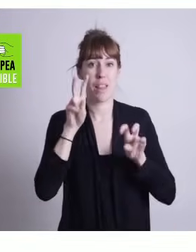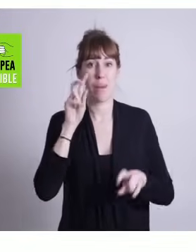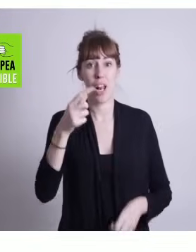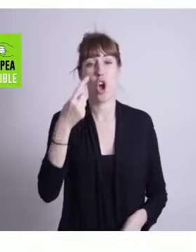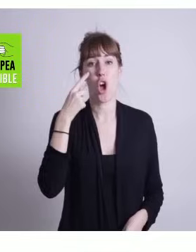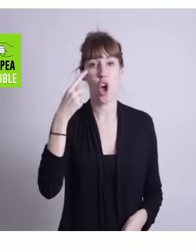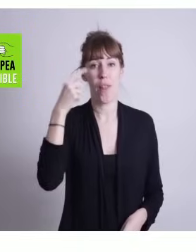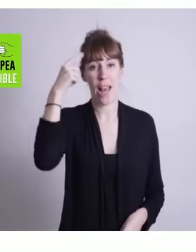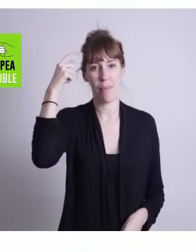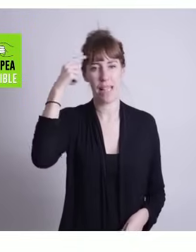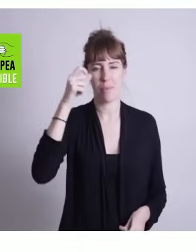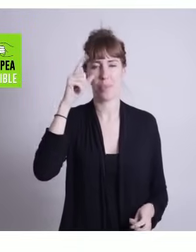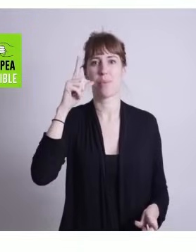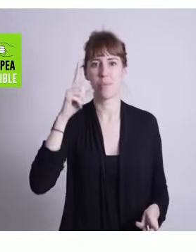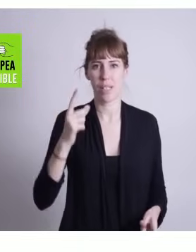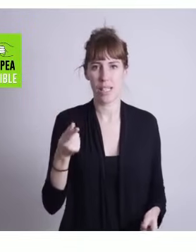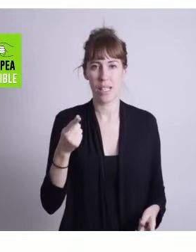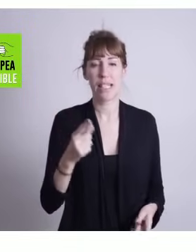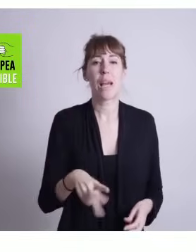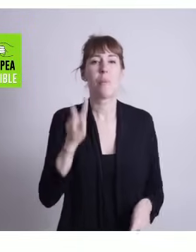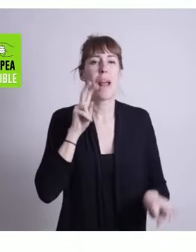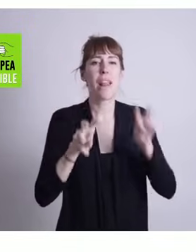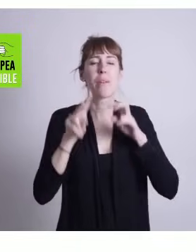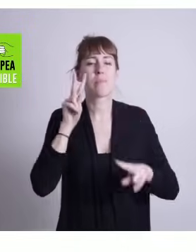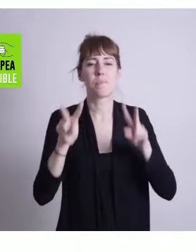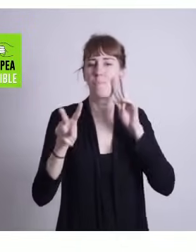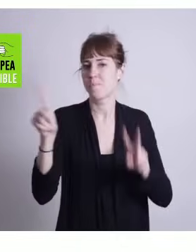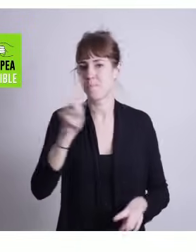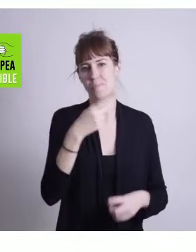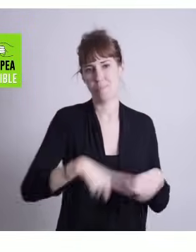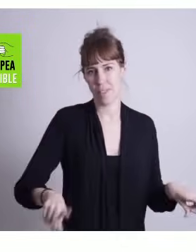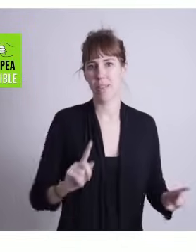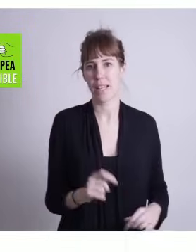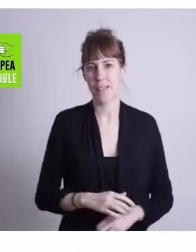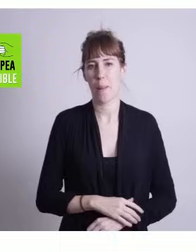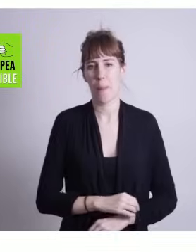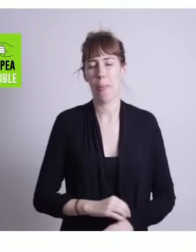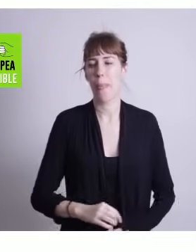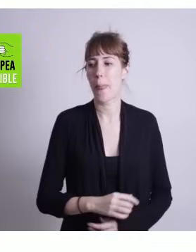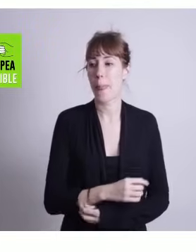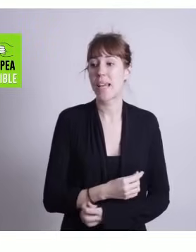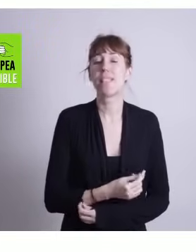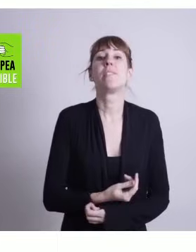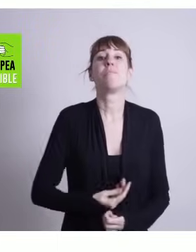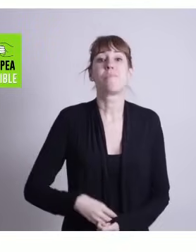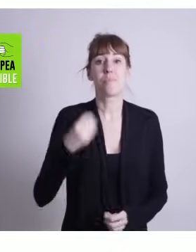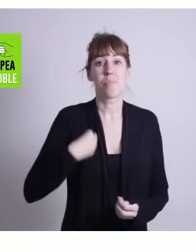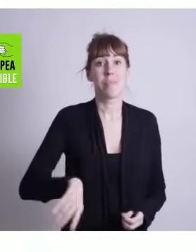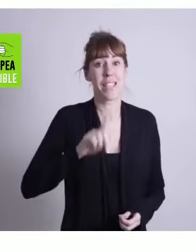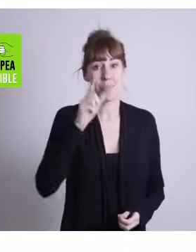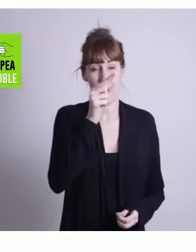ojo de la mente. Y digo siempre percibir, no estoy hablando de ver. Aquí tendríamos este dibujo en el que